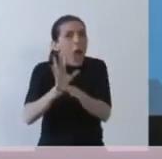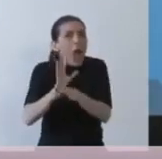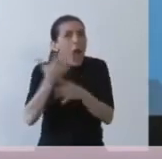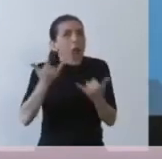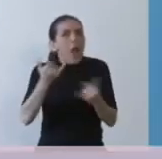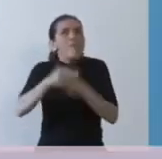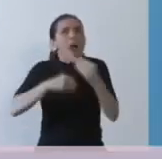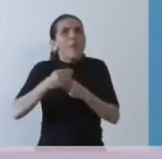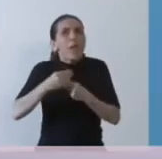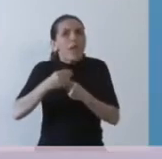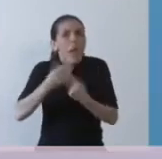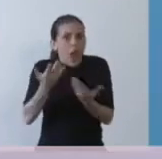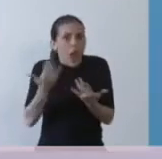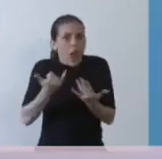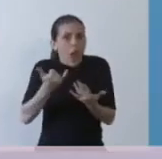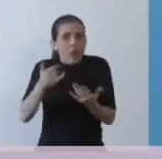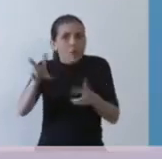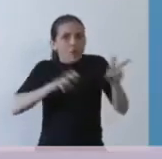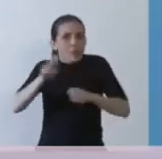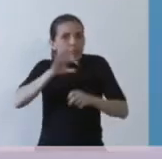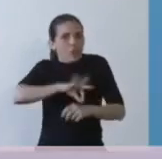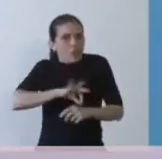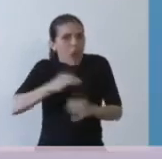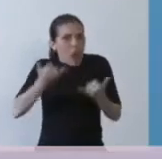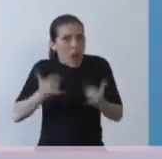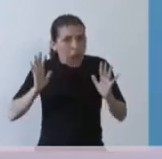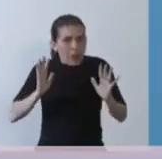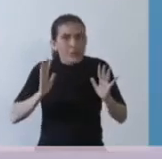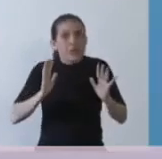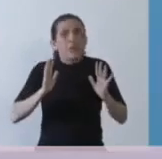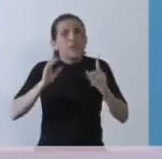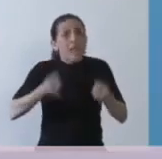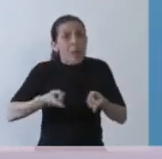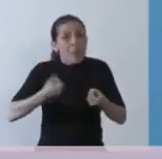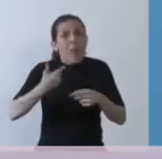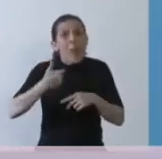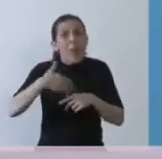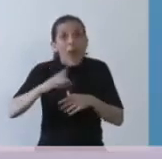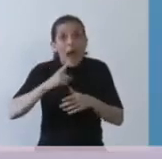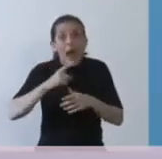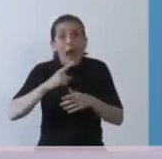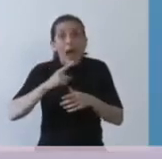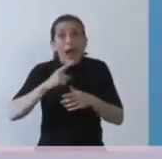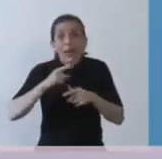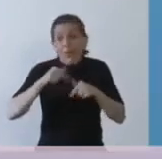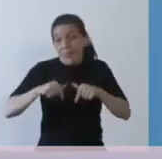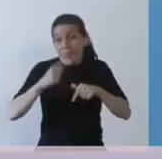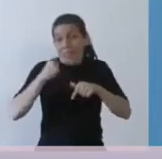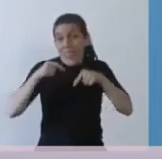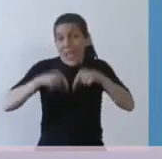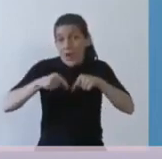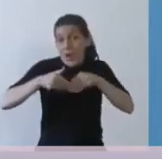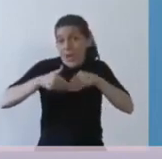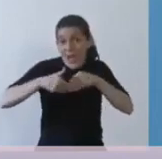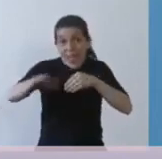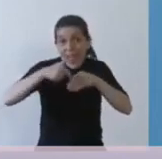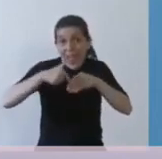el trabajo y entre ellas lo que estaremos haciendo a partir del día de hoy es